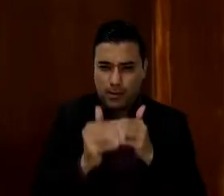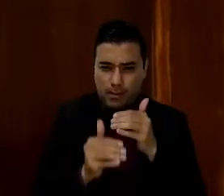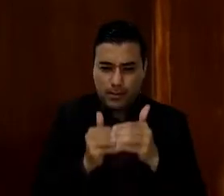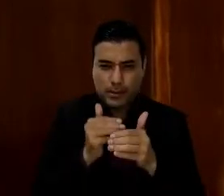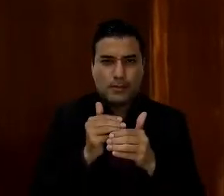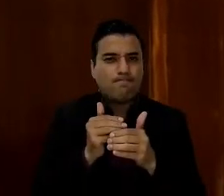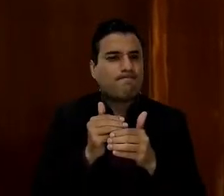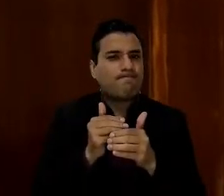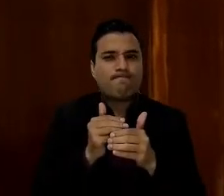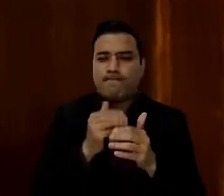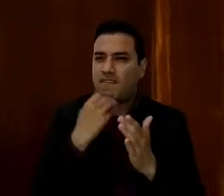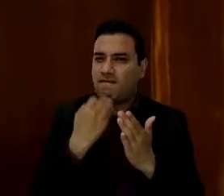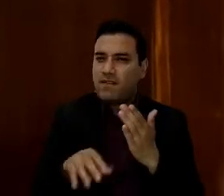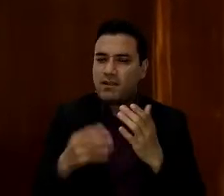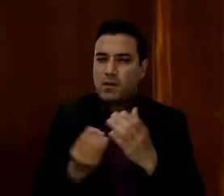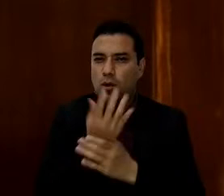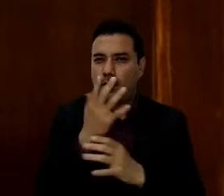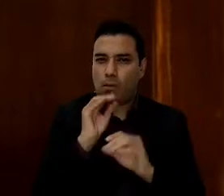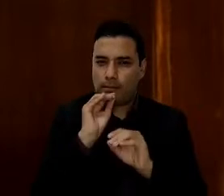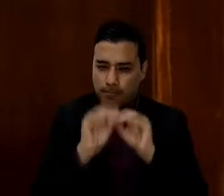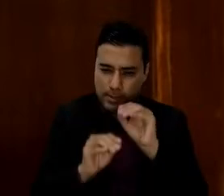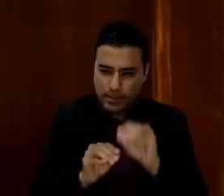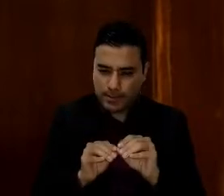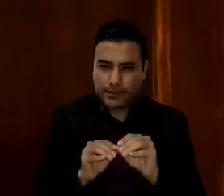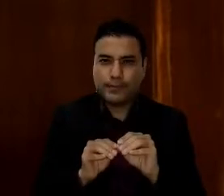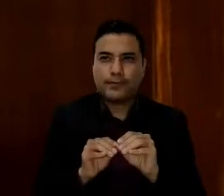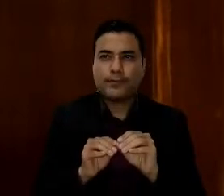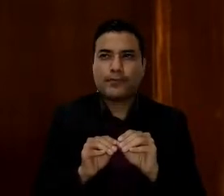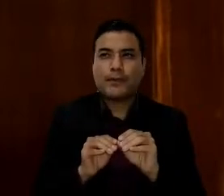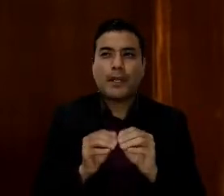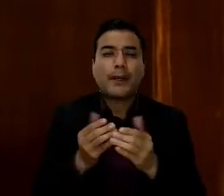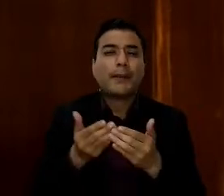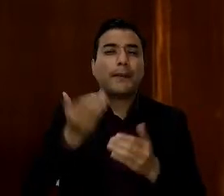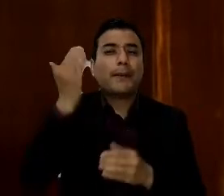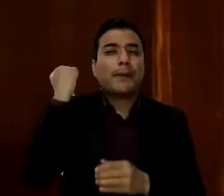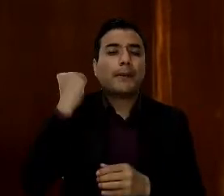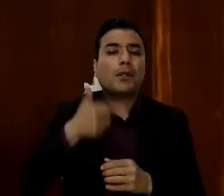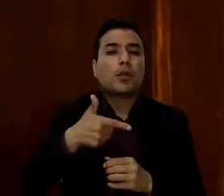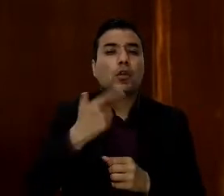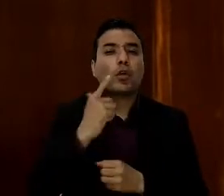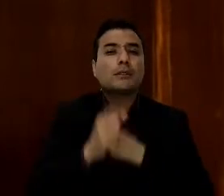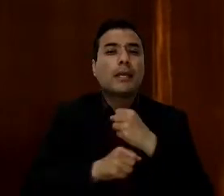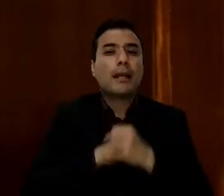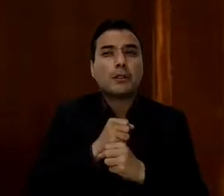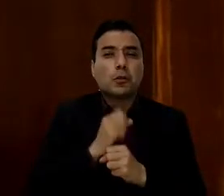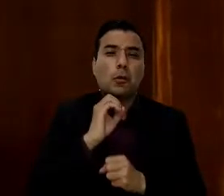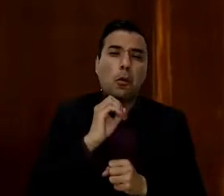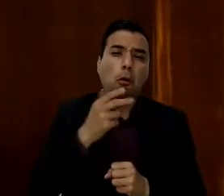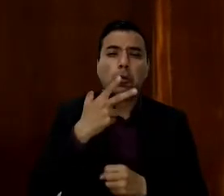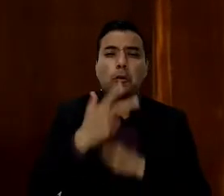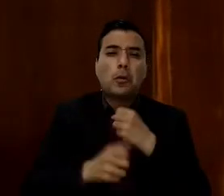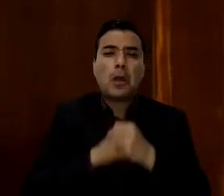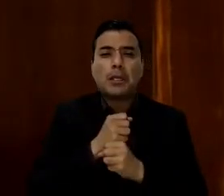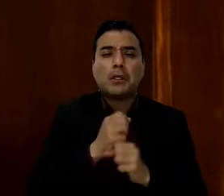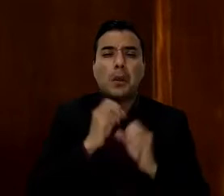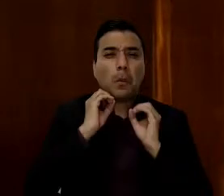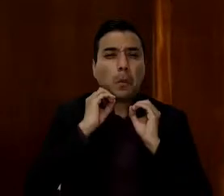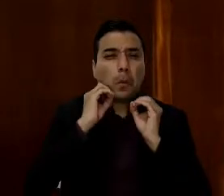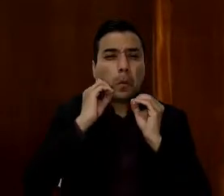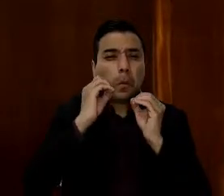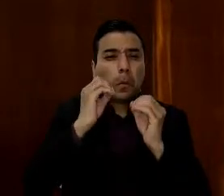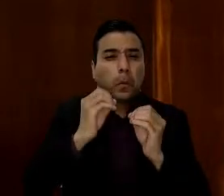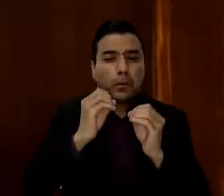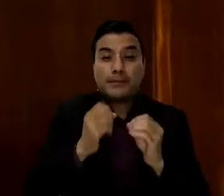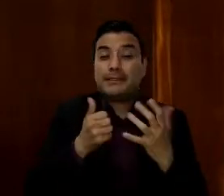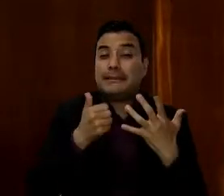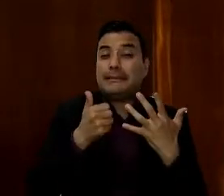sin actualizar desde hace 12 años y 8 años sin actualizarse, sumando a